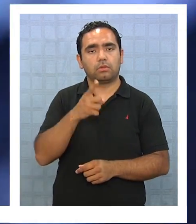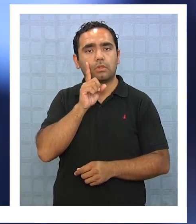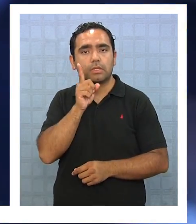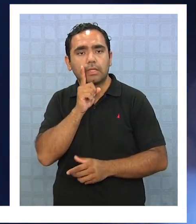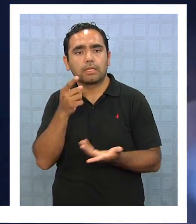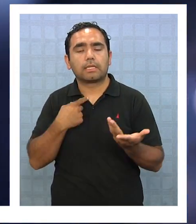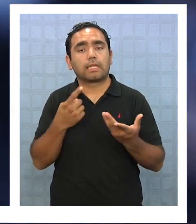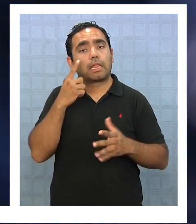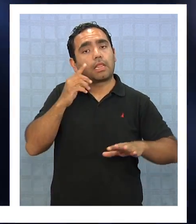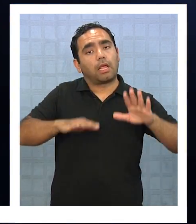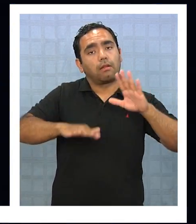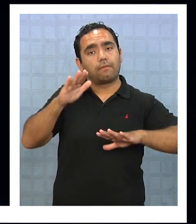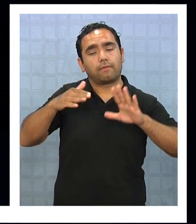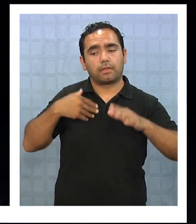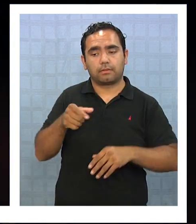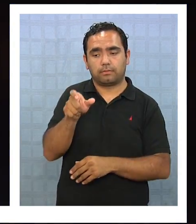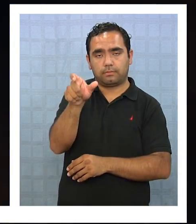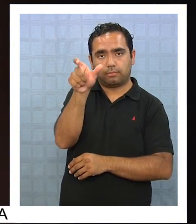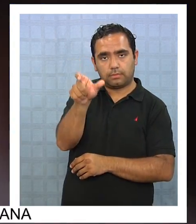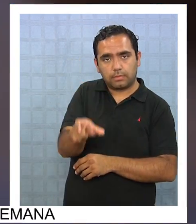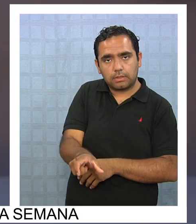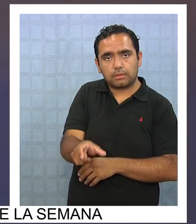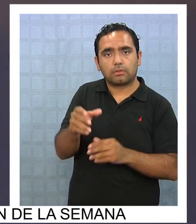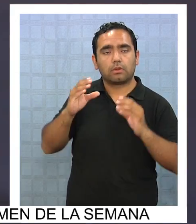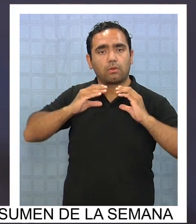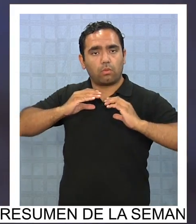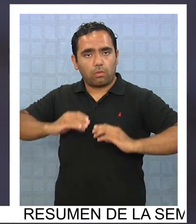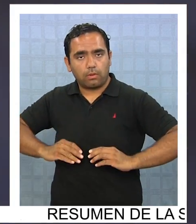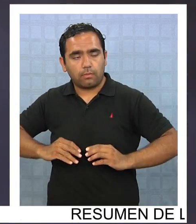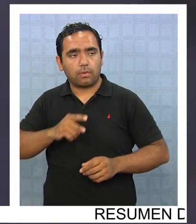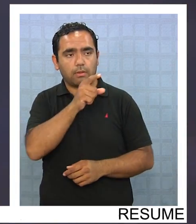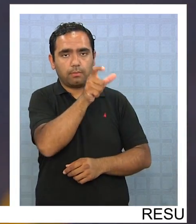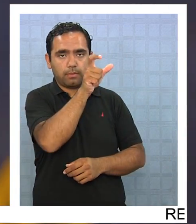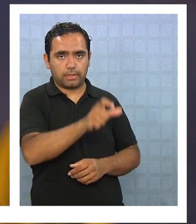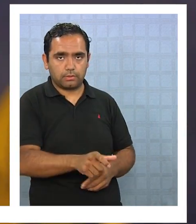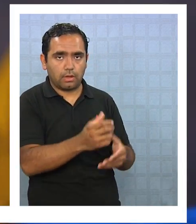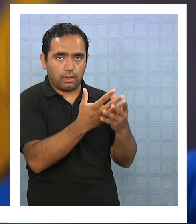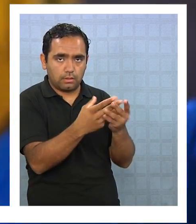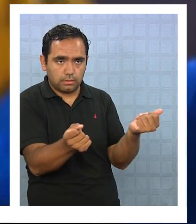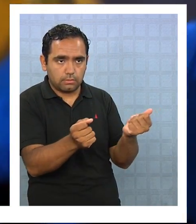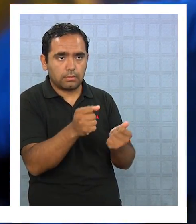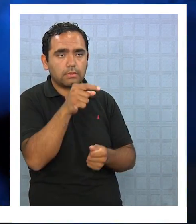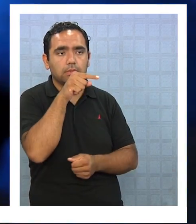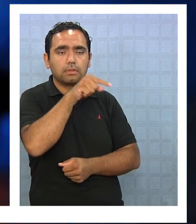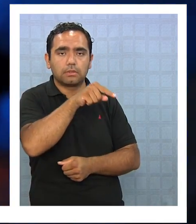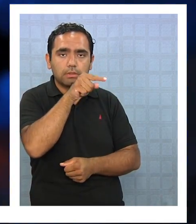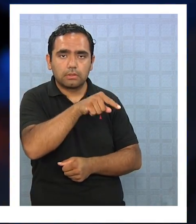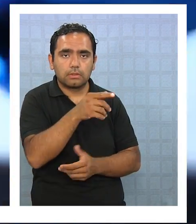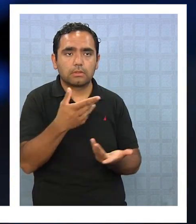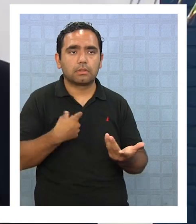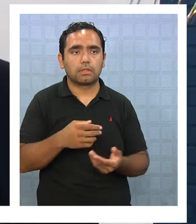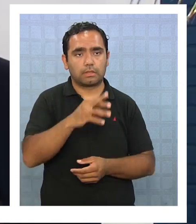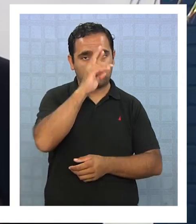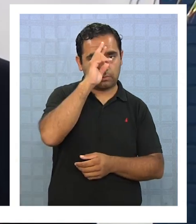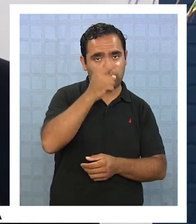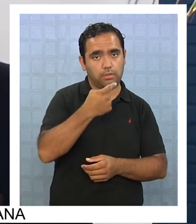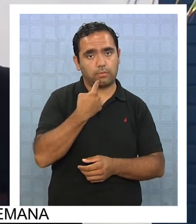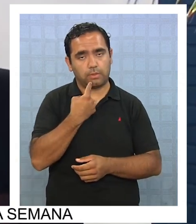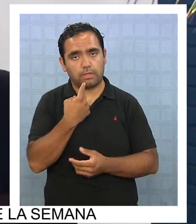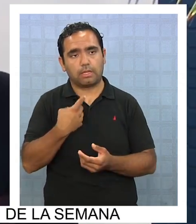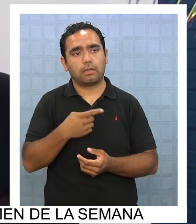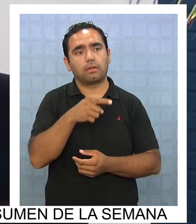es que probablemente la víctima o la persona desaparecida que habrían denunciado gente de República Dominicana,